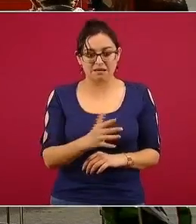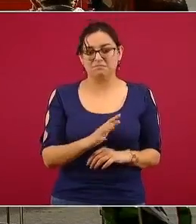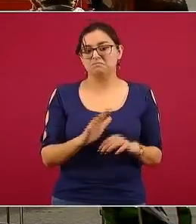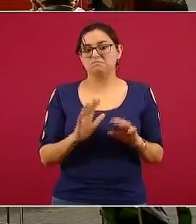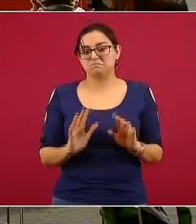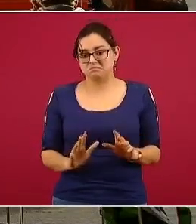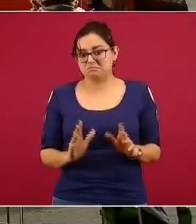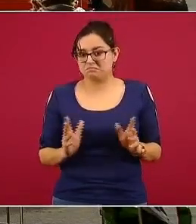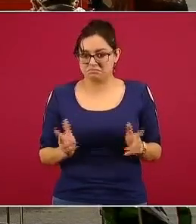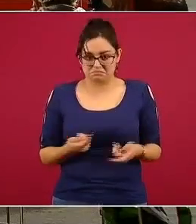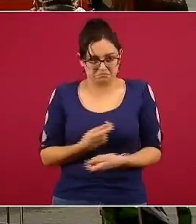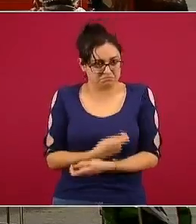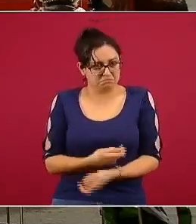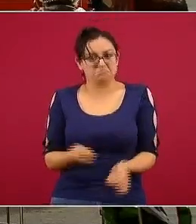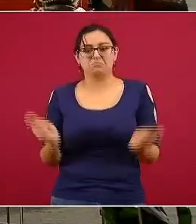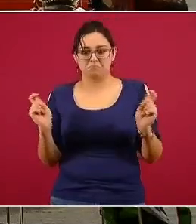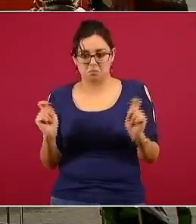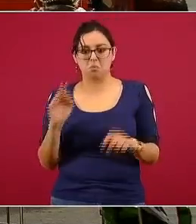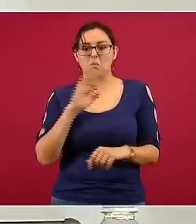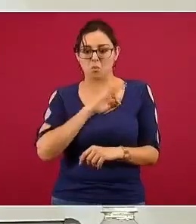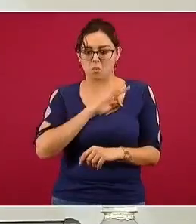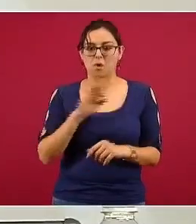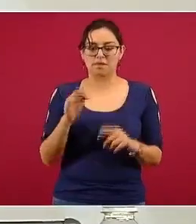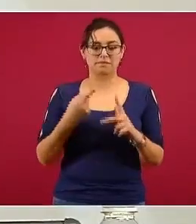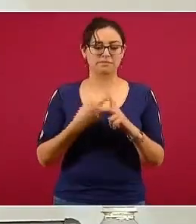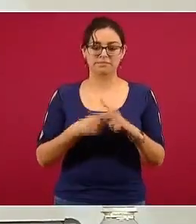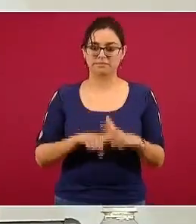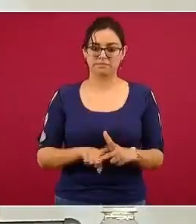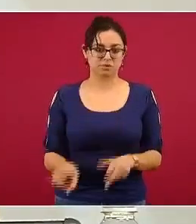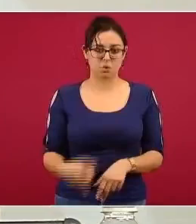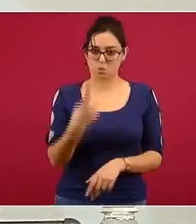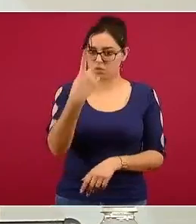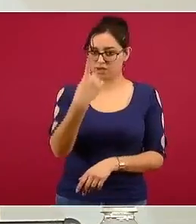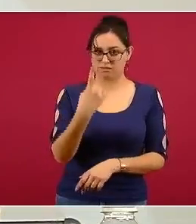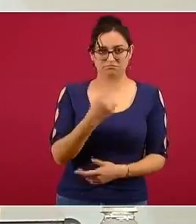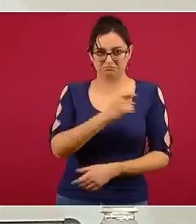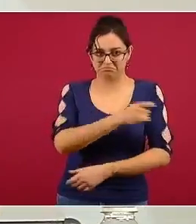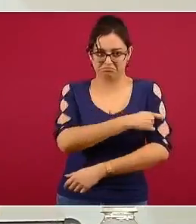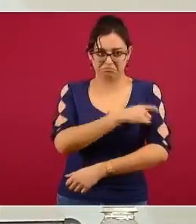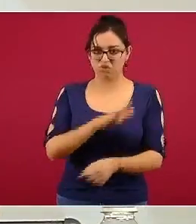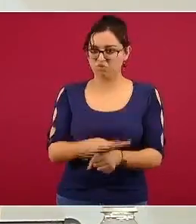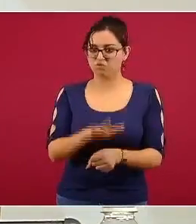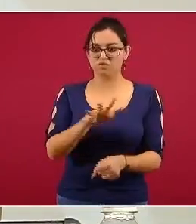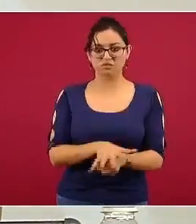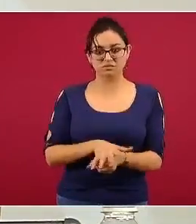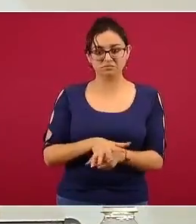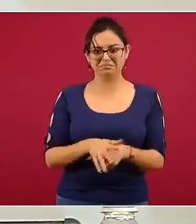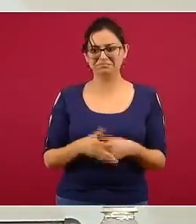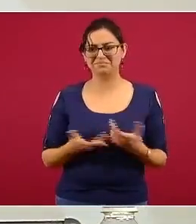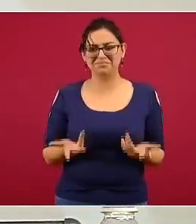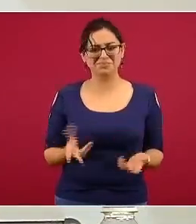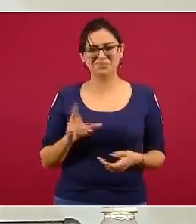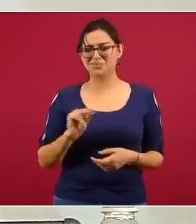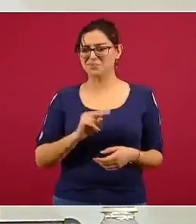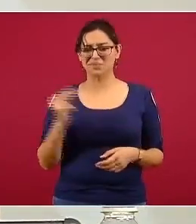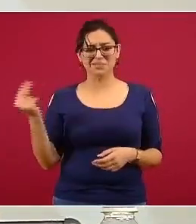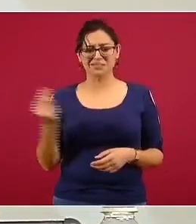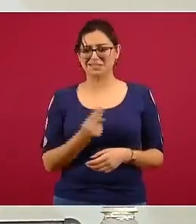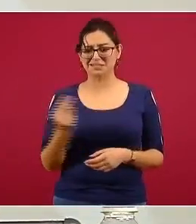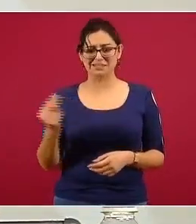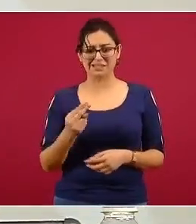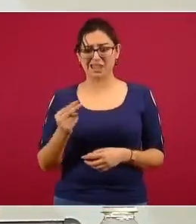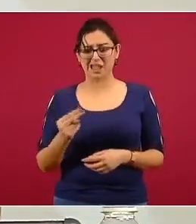y se dice adelante, se aprueba y por lo tanto por sí sola es suficiente. No vale la pena, no es necesario